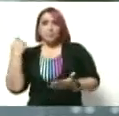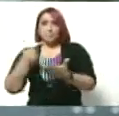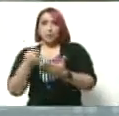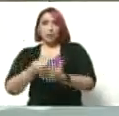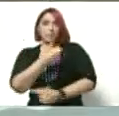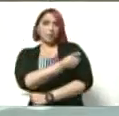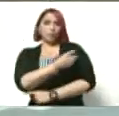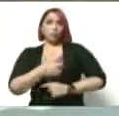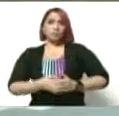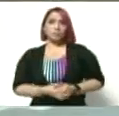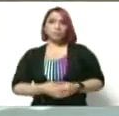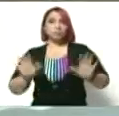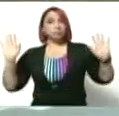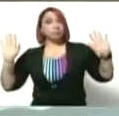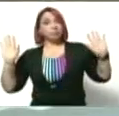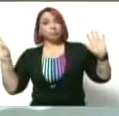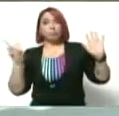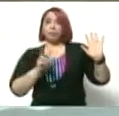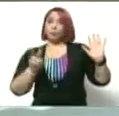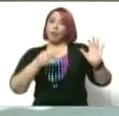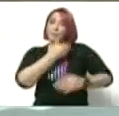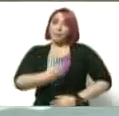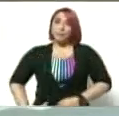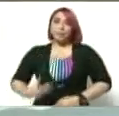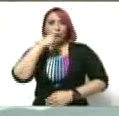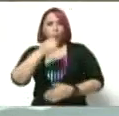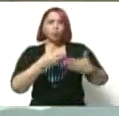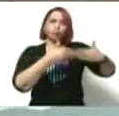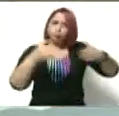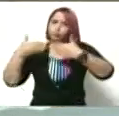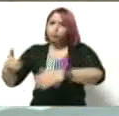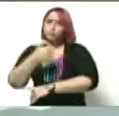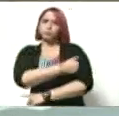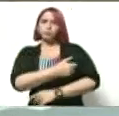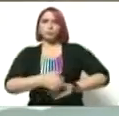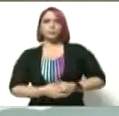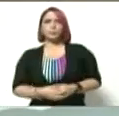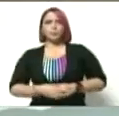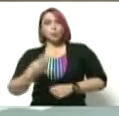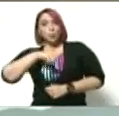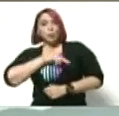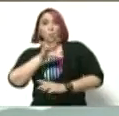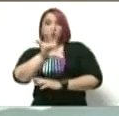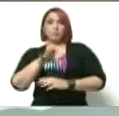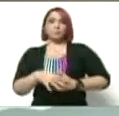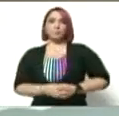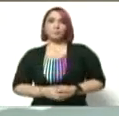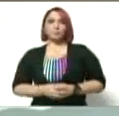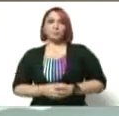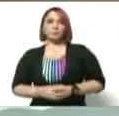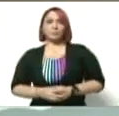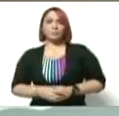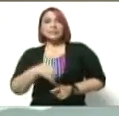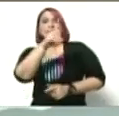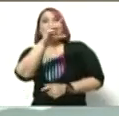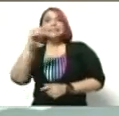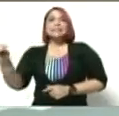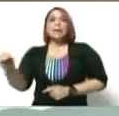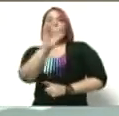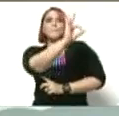vacunas bueno venezuela el presidente nicolás maduro garantizó la vacuna para nuestro país al 100%